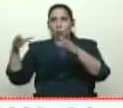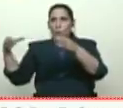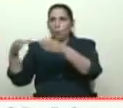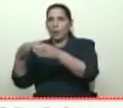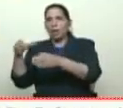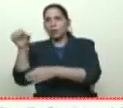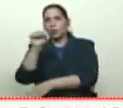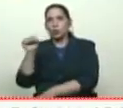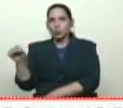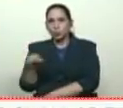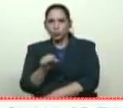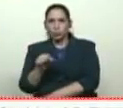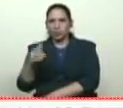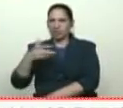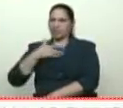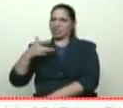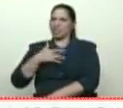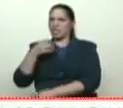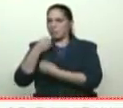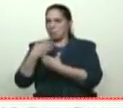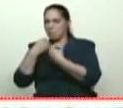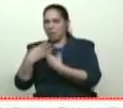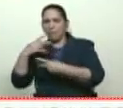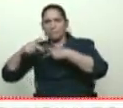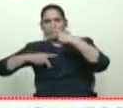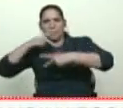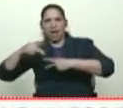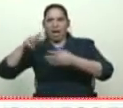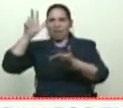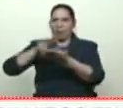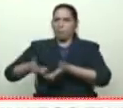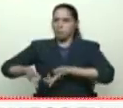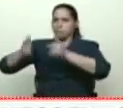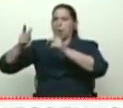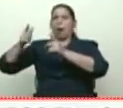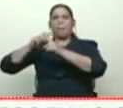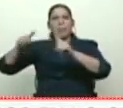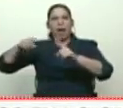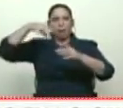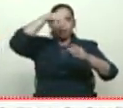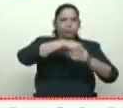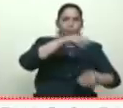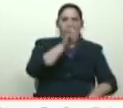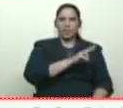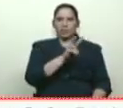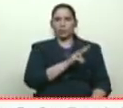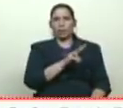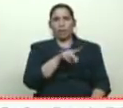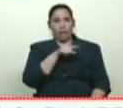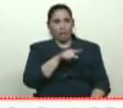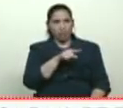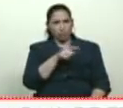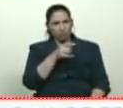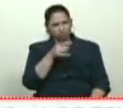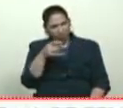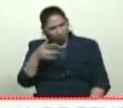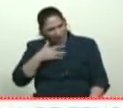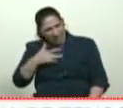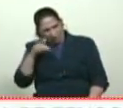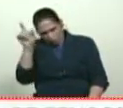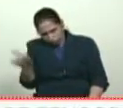siente beneplácito por los planes aprobados para invadir a Venezuela, ¿eso puede ser venezolano?